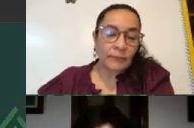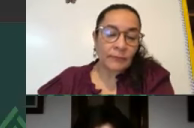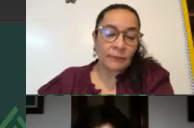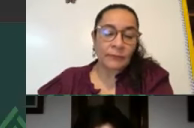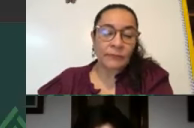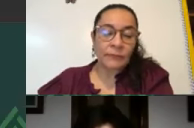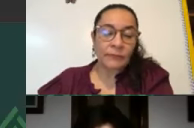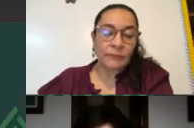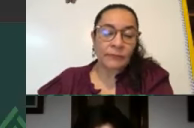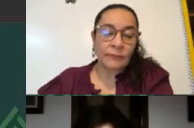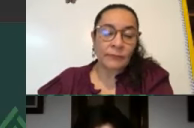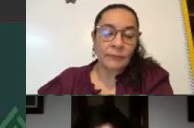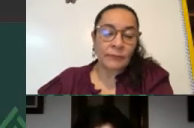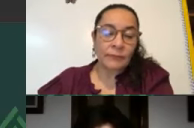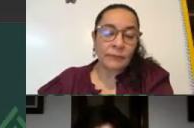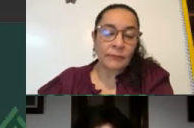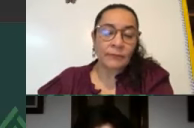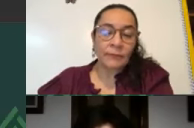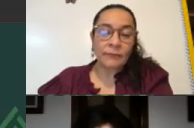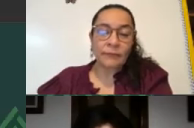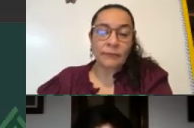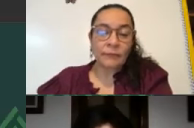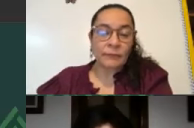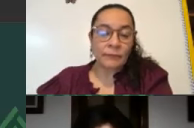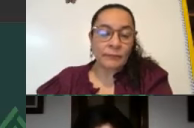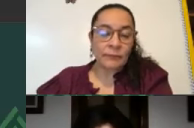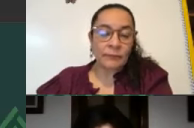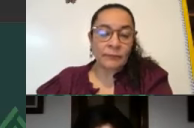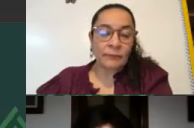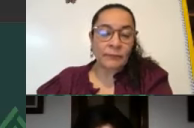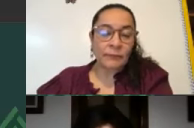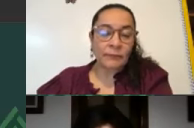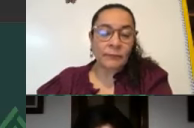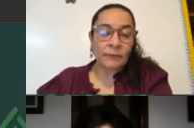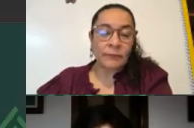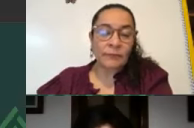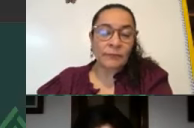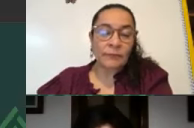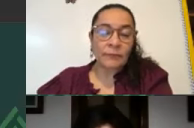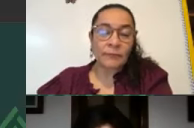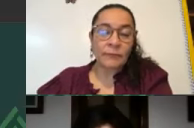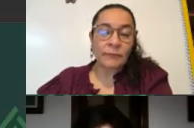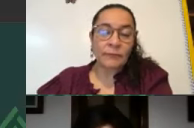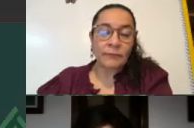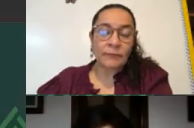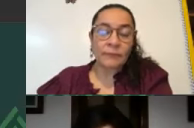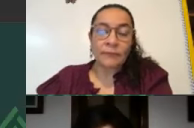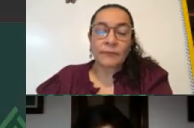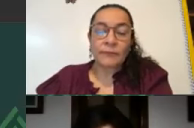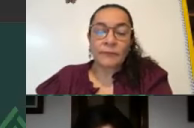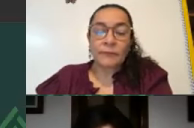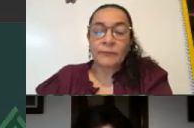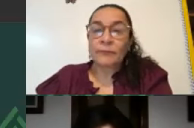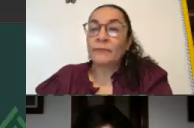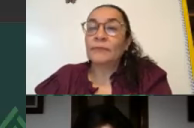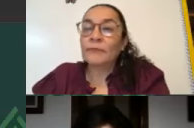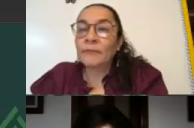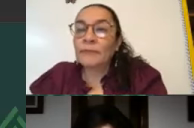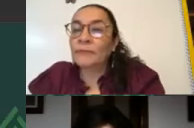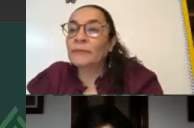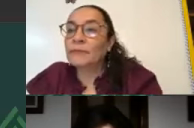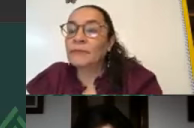este rubro. Con relación al nuevo modelo de gestión tributaria, el procedimiento de revocación, se propone